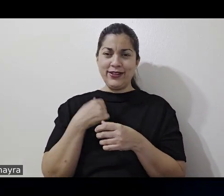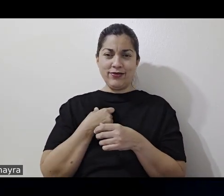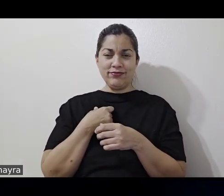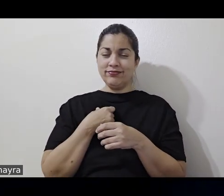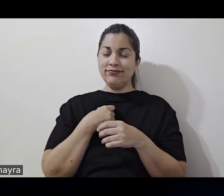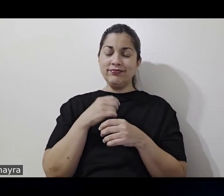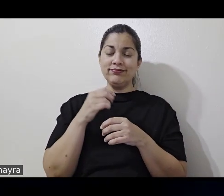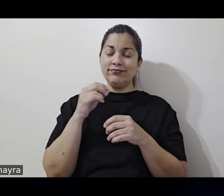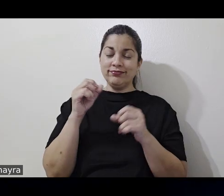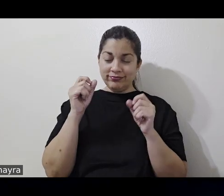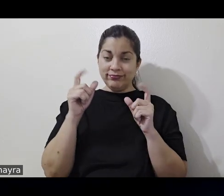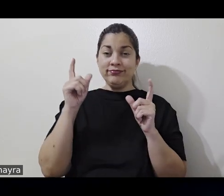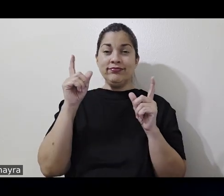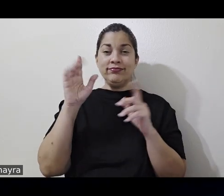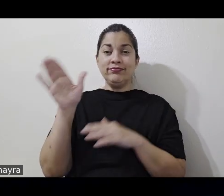y Atrapado Ficticio.